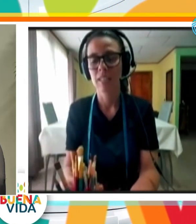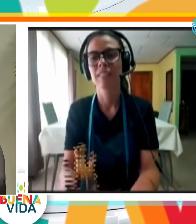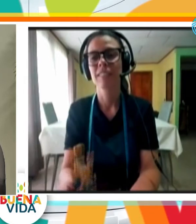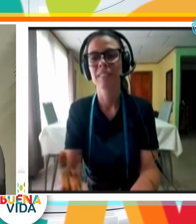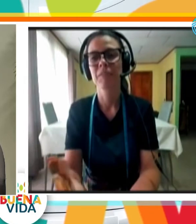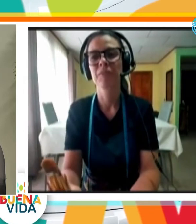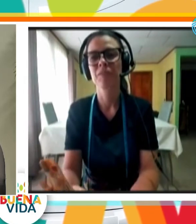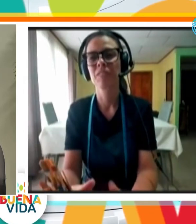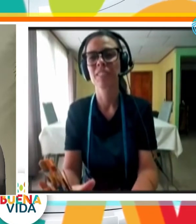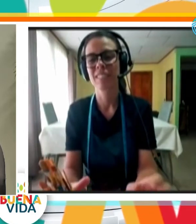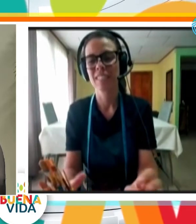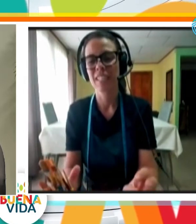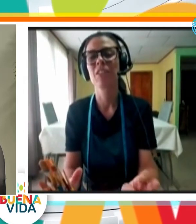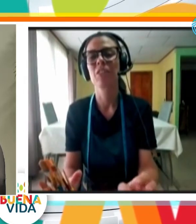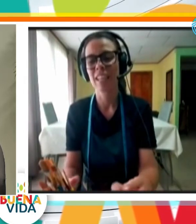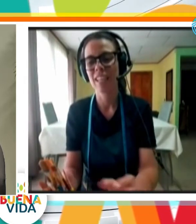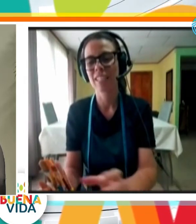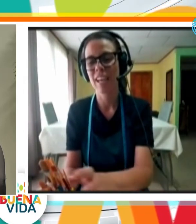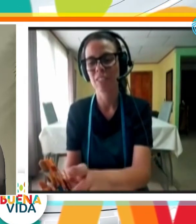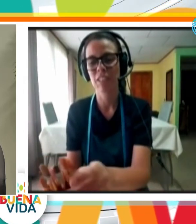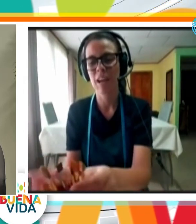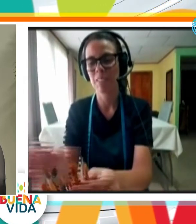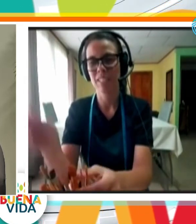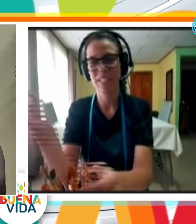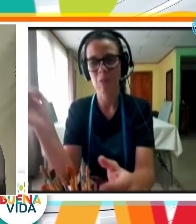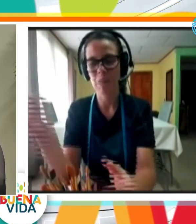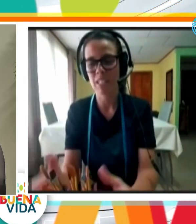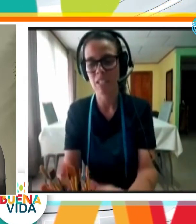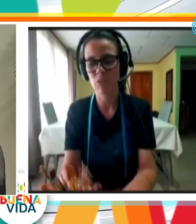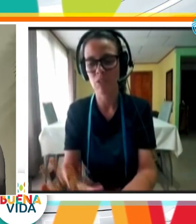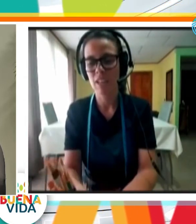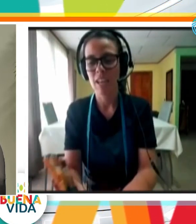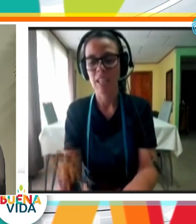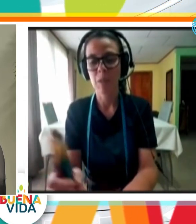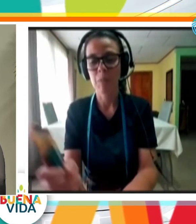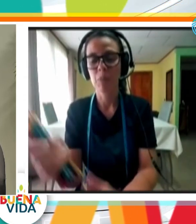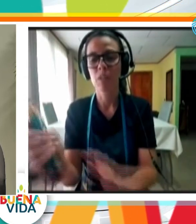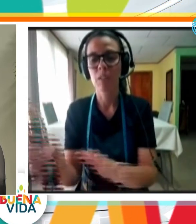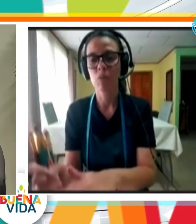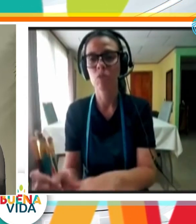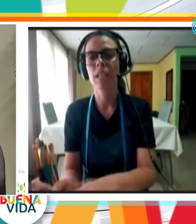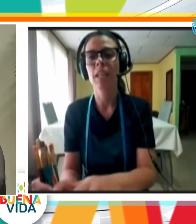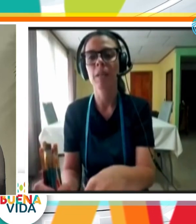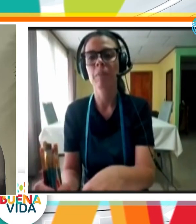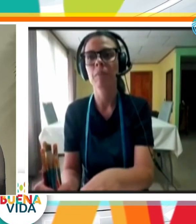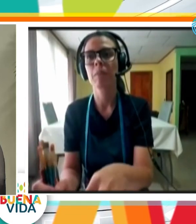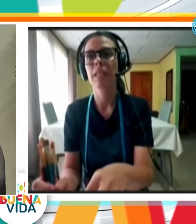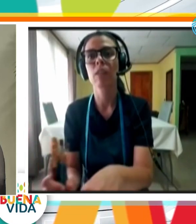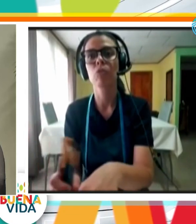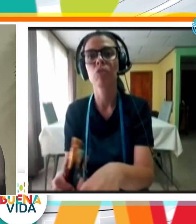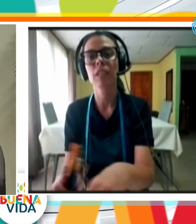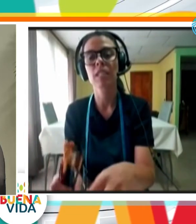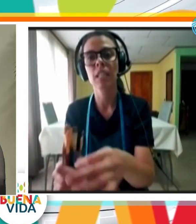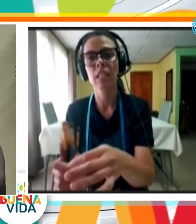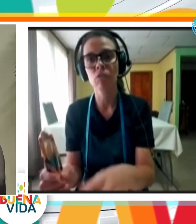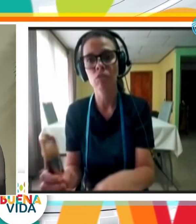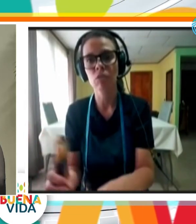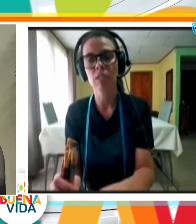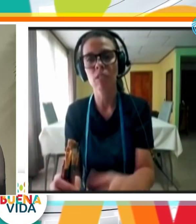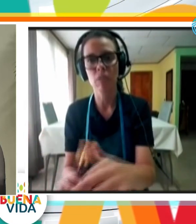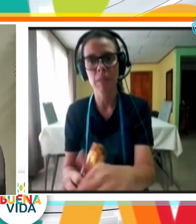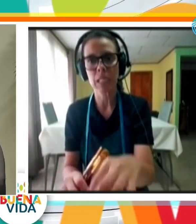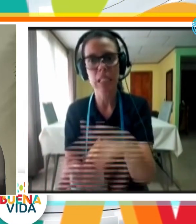¿verdad? Fácil, sí, de tomar, nada más. Exacto, nada más de tomar y listo. También podemos meter algunos